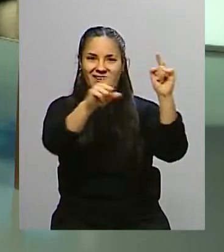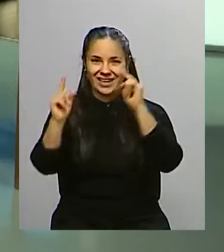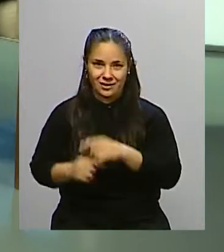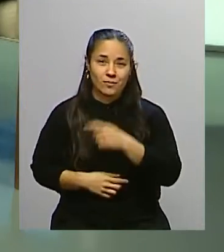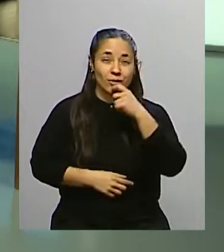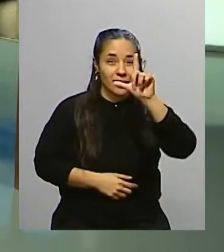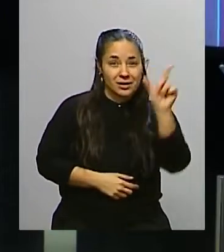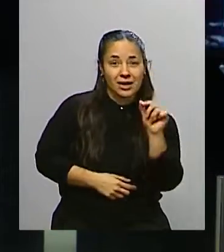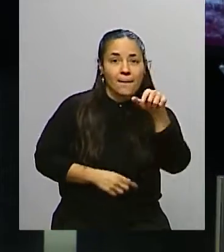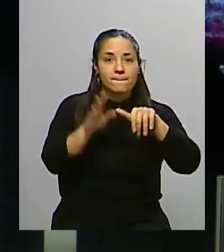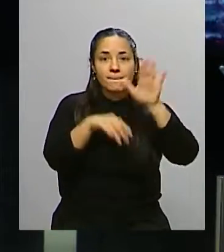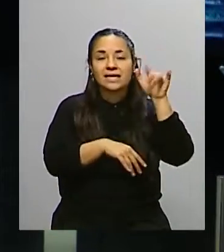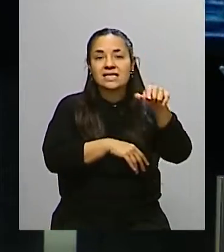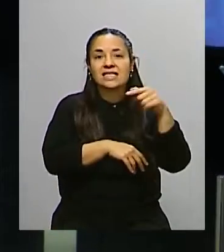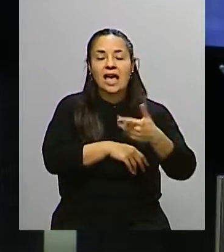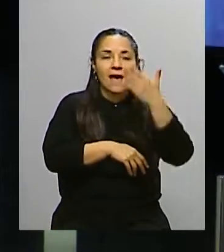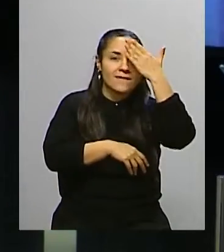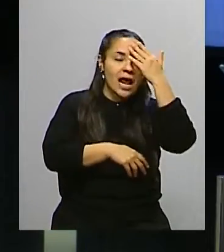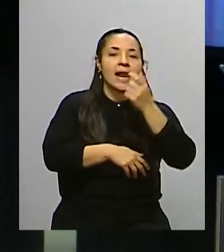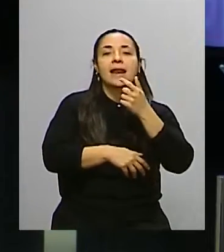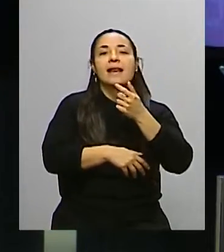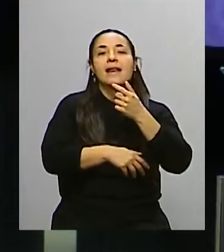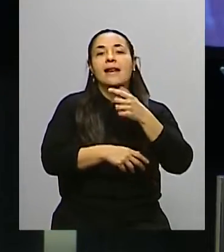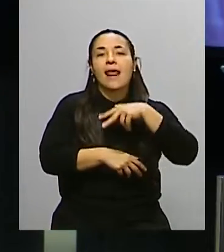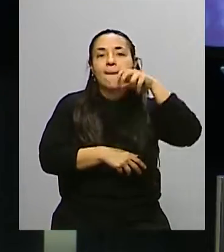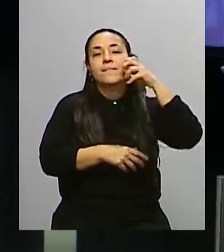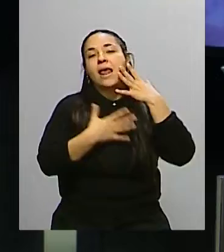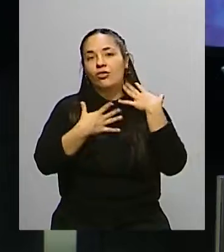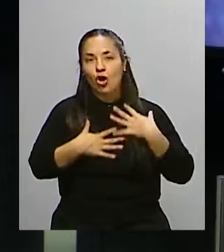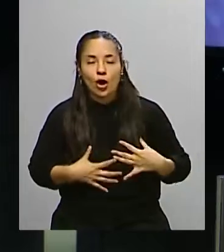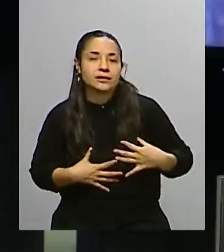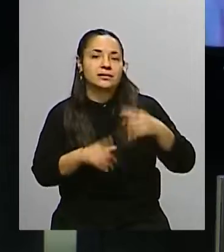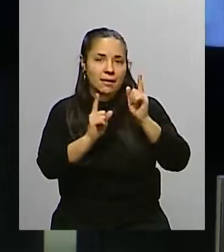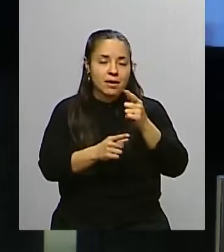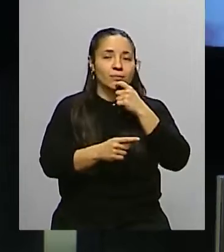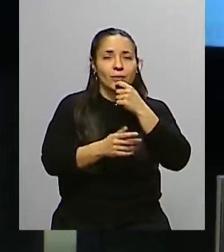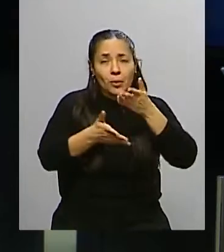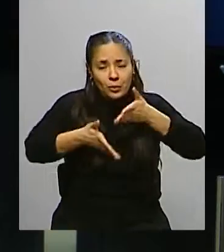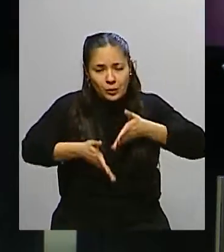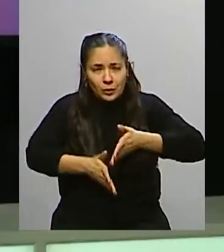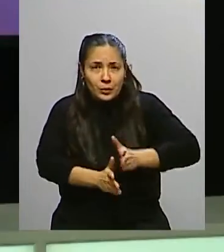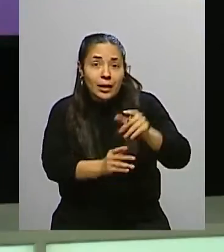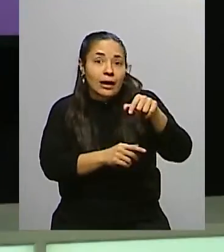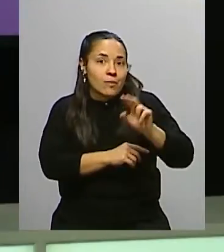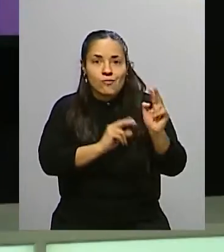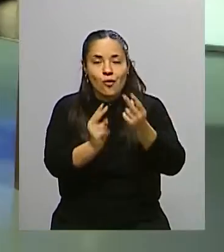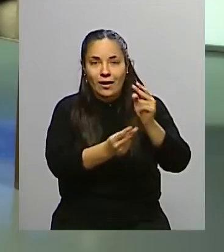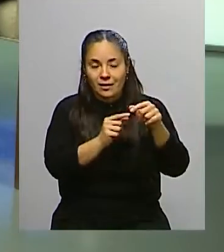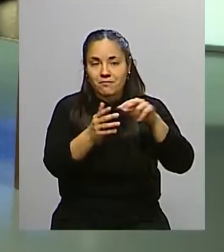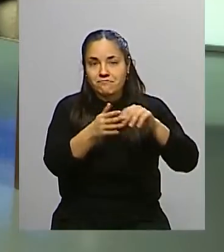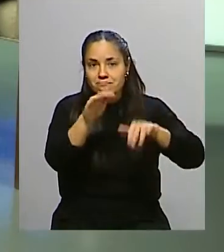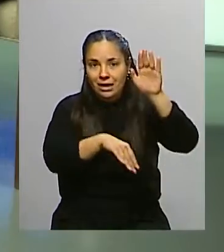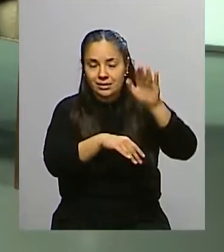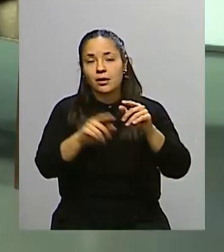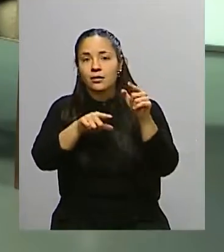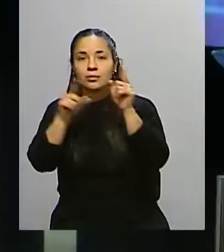enfermedades respiratorias y las enfermedades de los chicos apenas nacen son las principales causas de muerte. En cambio, en los países desarrollados,